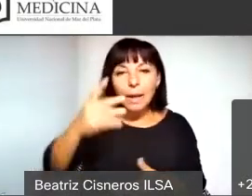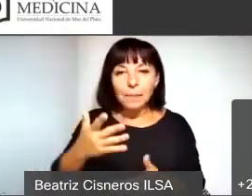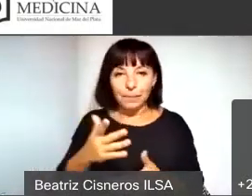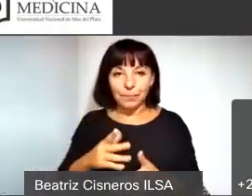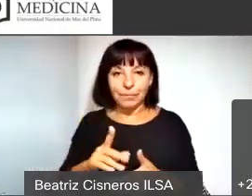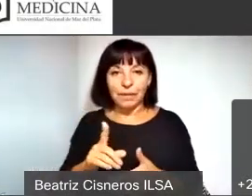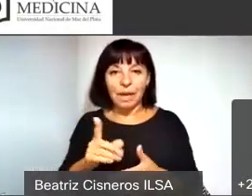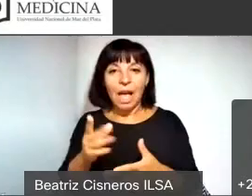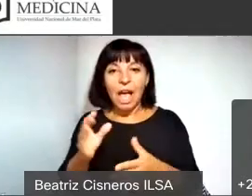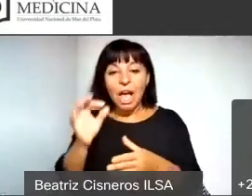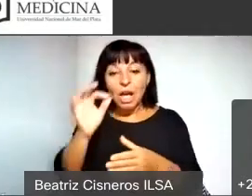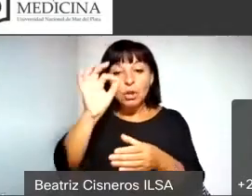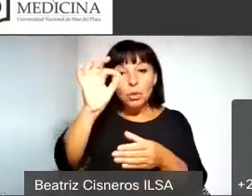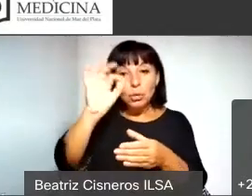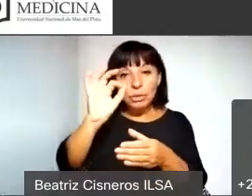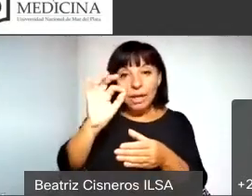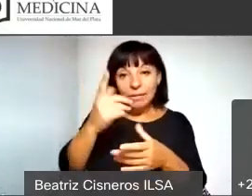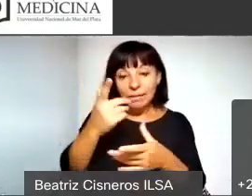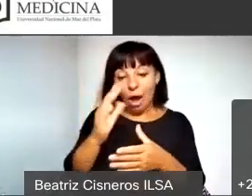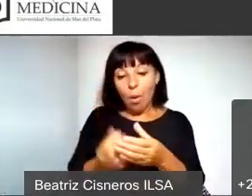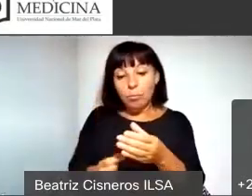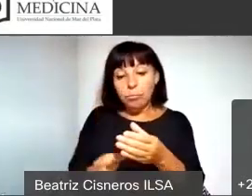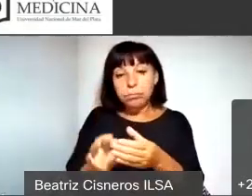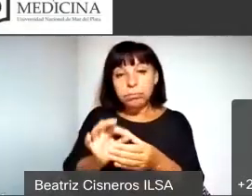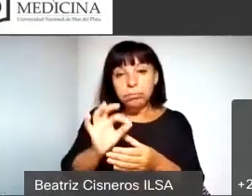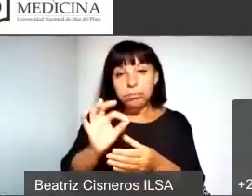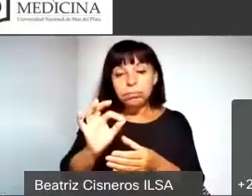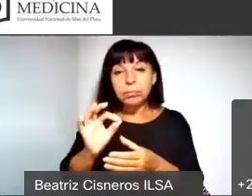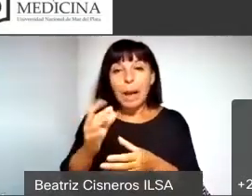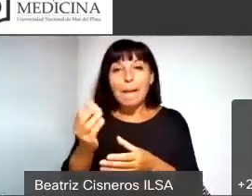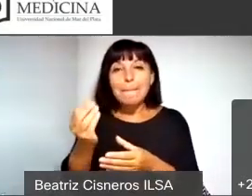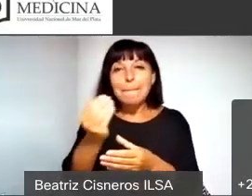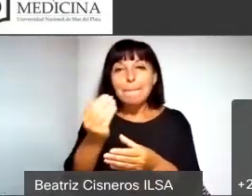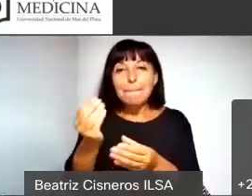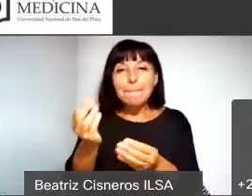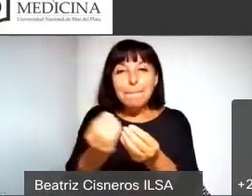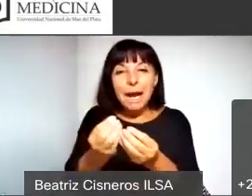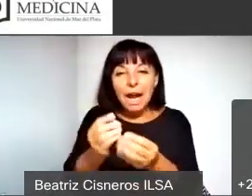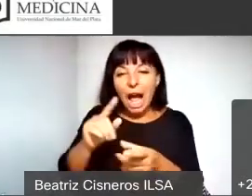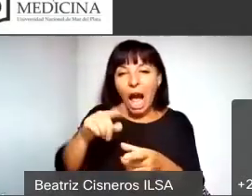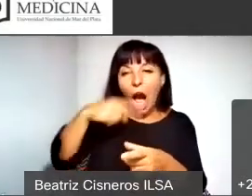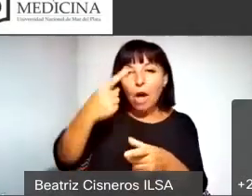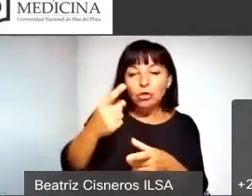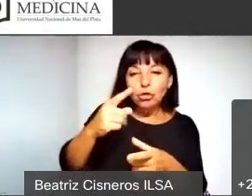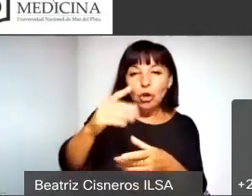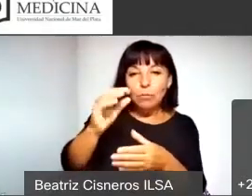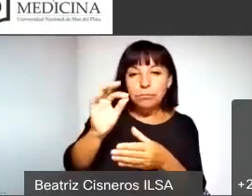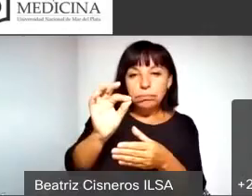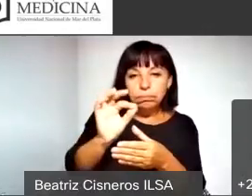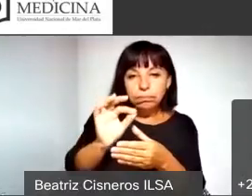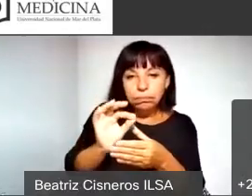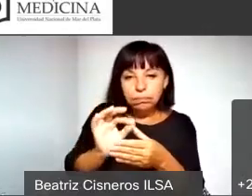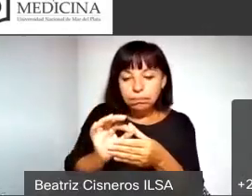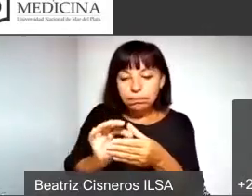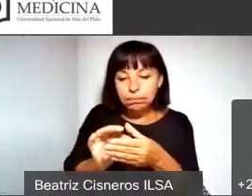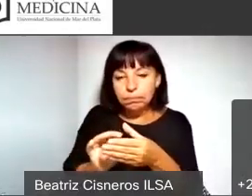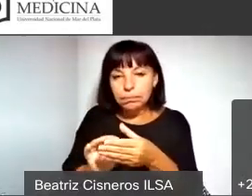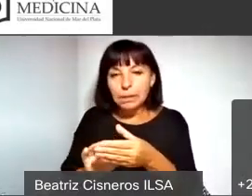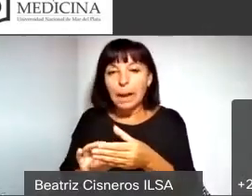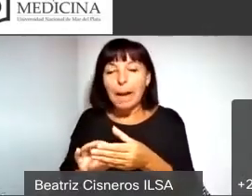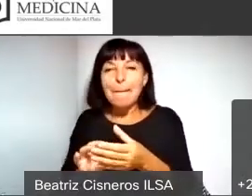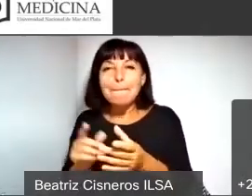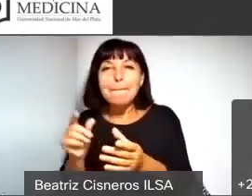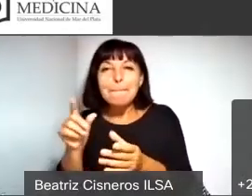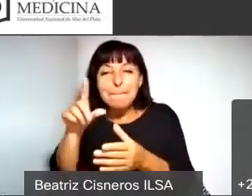de la membrana en el cual se encuentra en mayor concentración a otro lado, al otro lado de la membrana donde está en